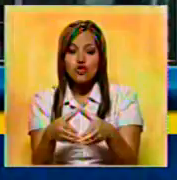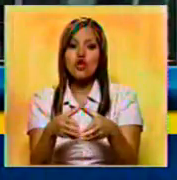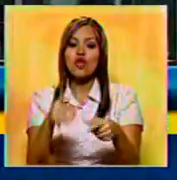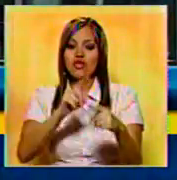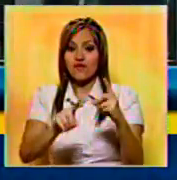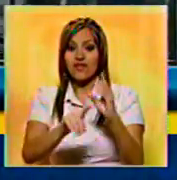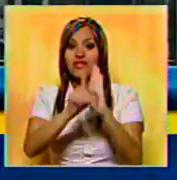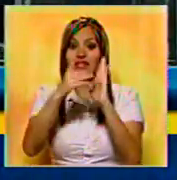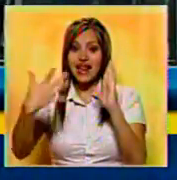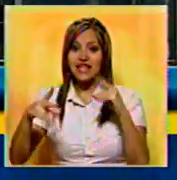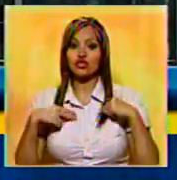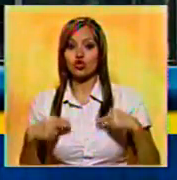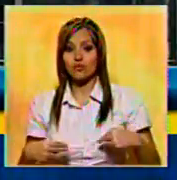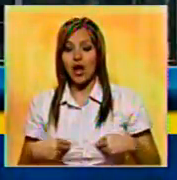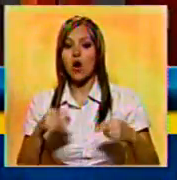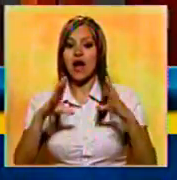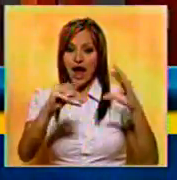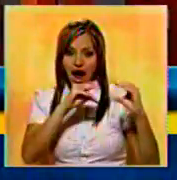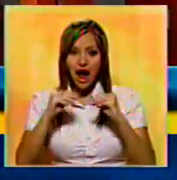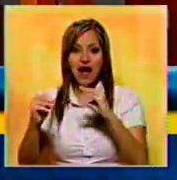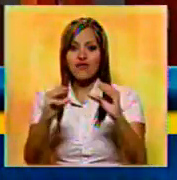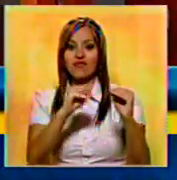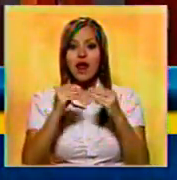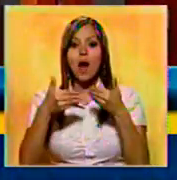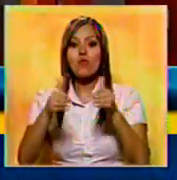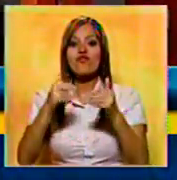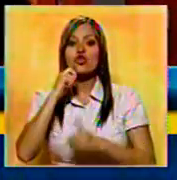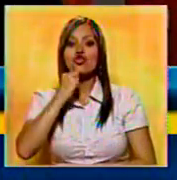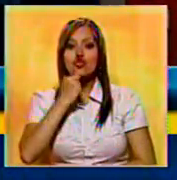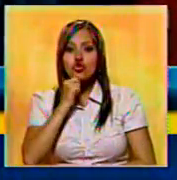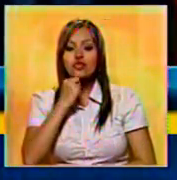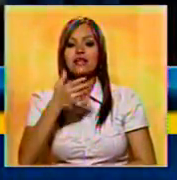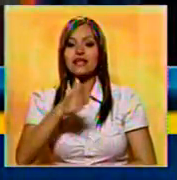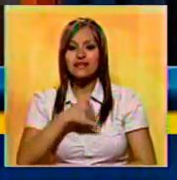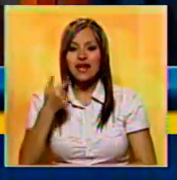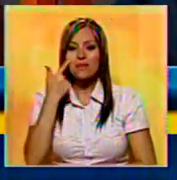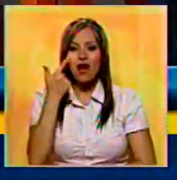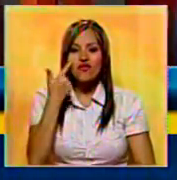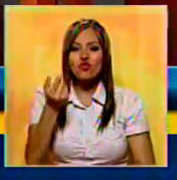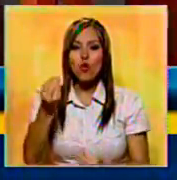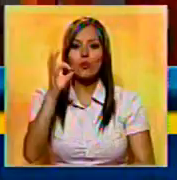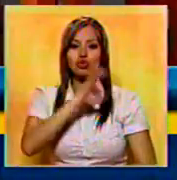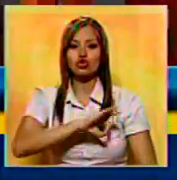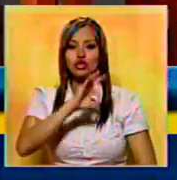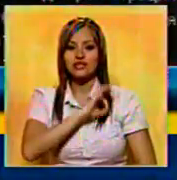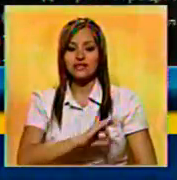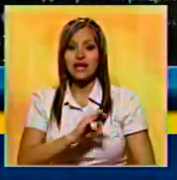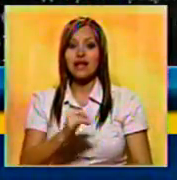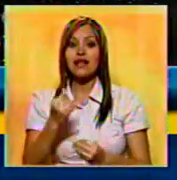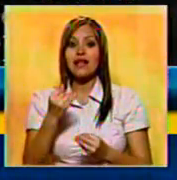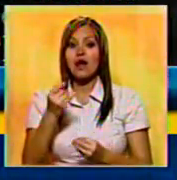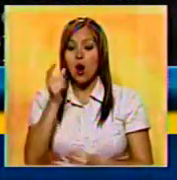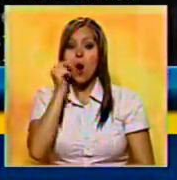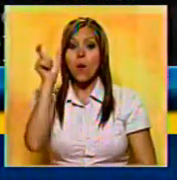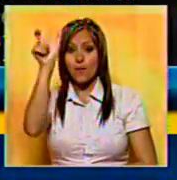de los derechos humanos en la sede de la Cámara Pública de Rusia para dar una valoración social a la situación del